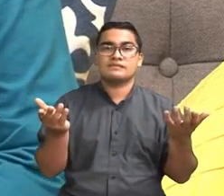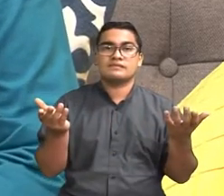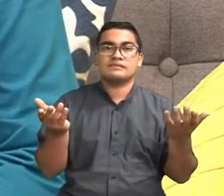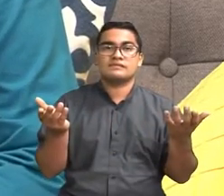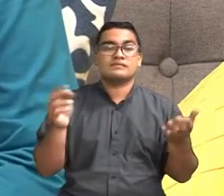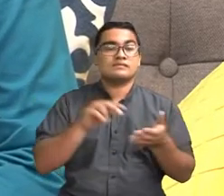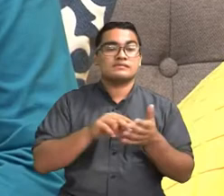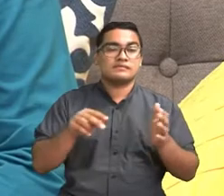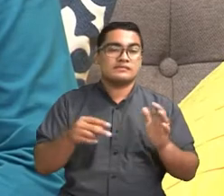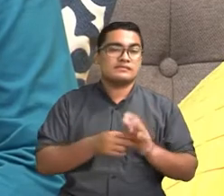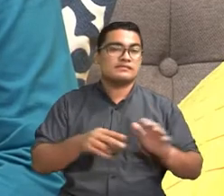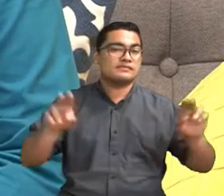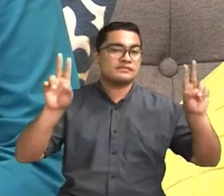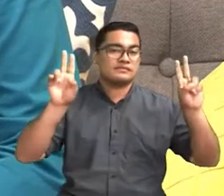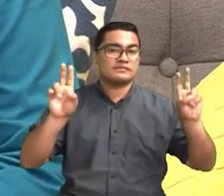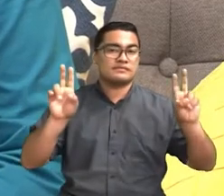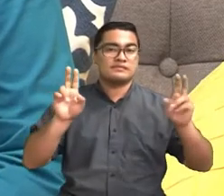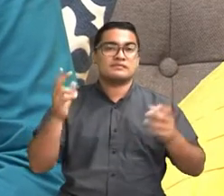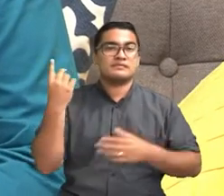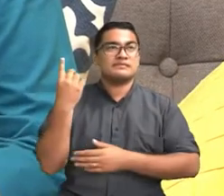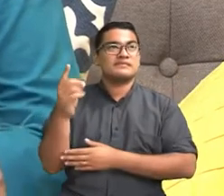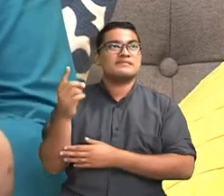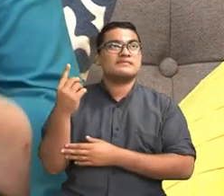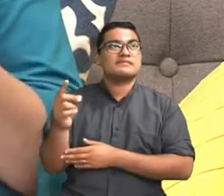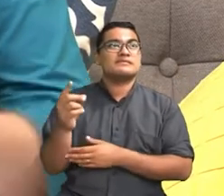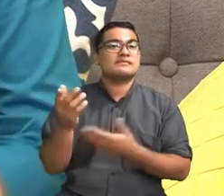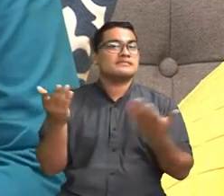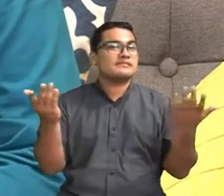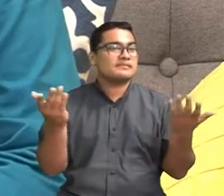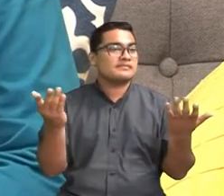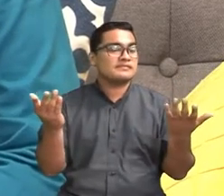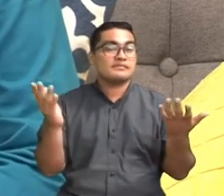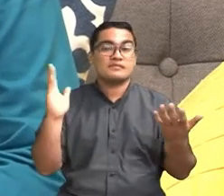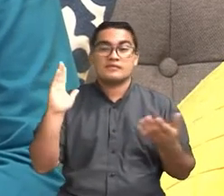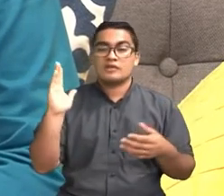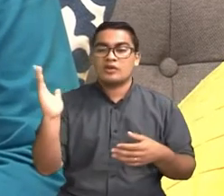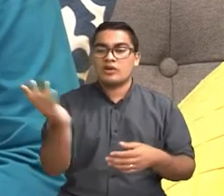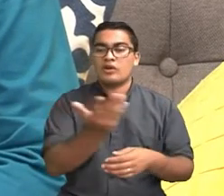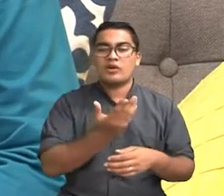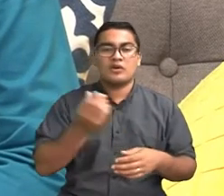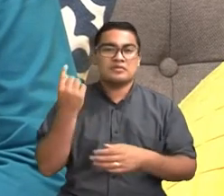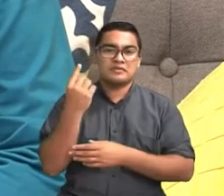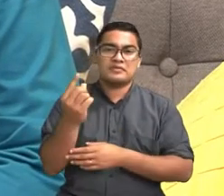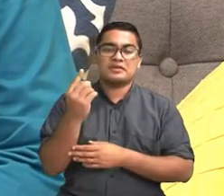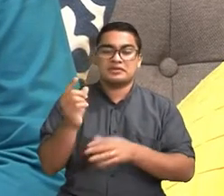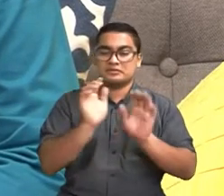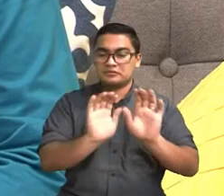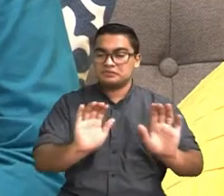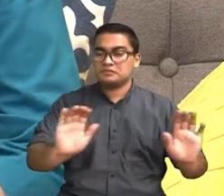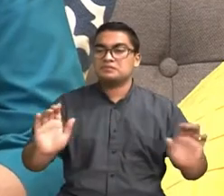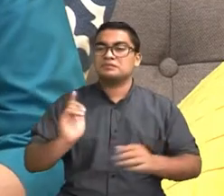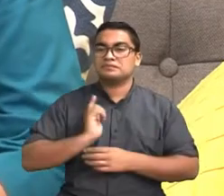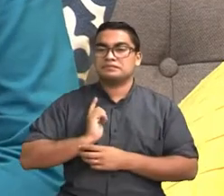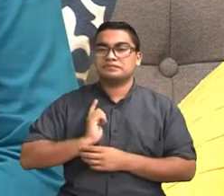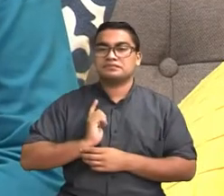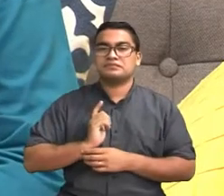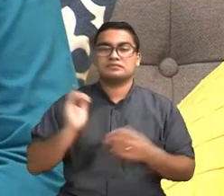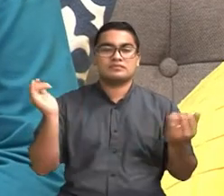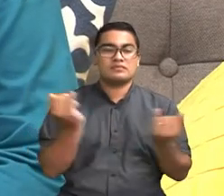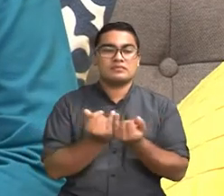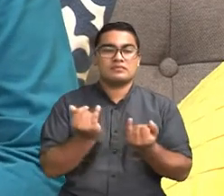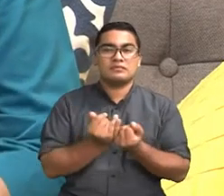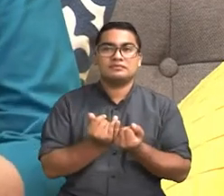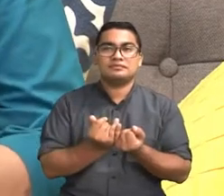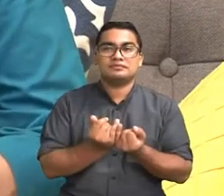recoge en materia de derechos. Sí. Para todos esos derechos que tiene la niñez, valga la redundancia, es la Carta